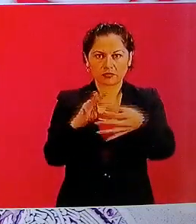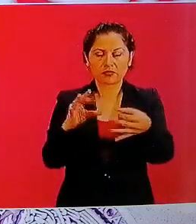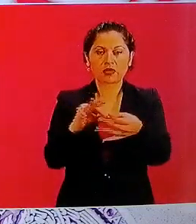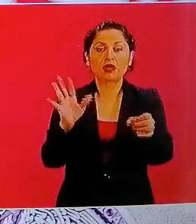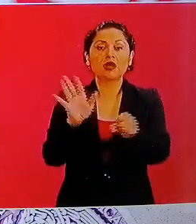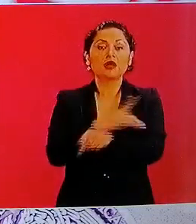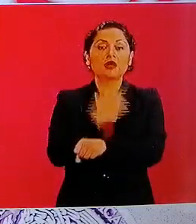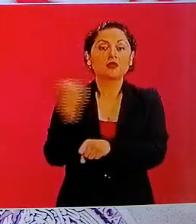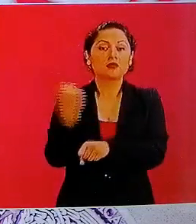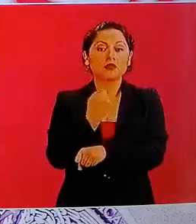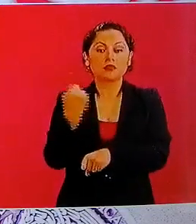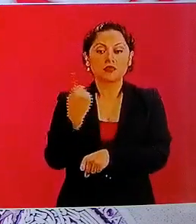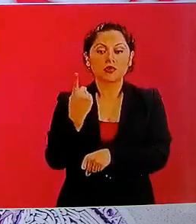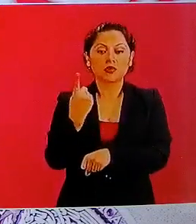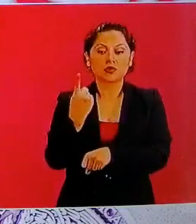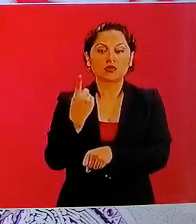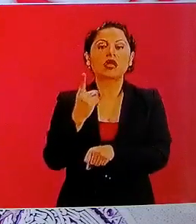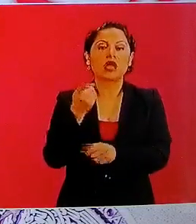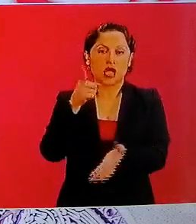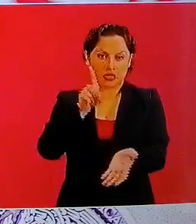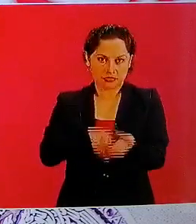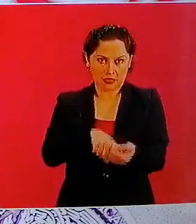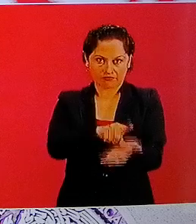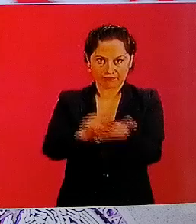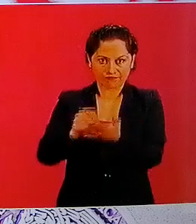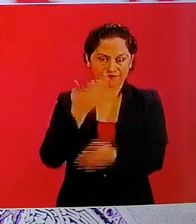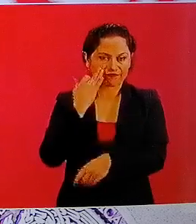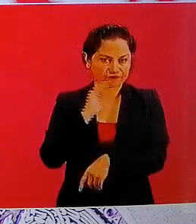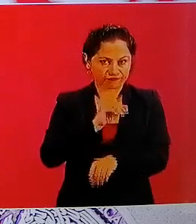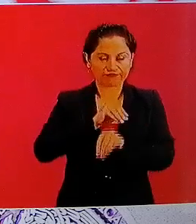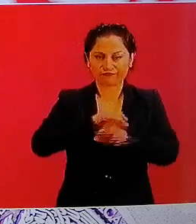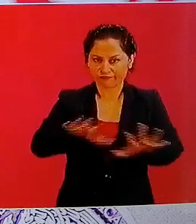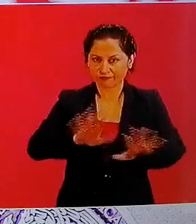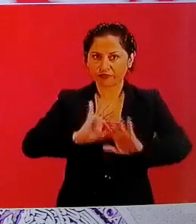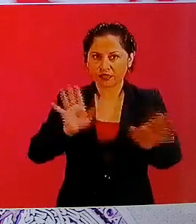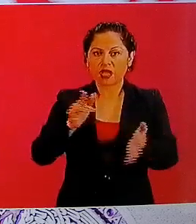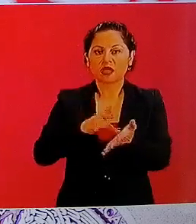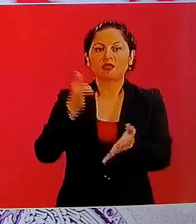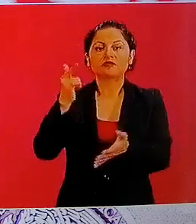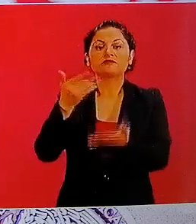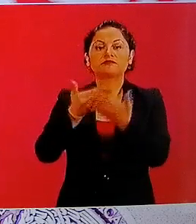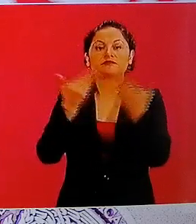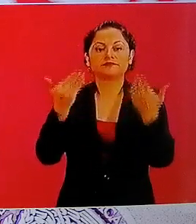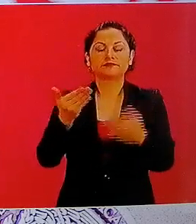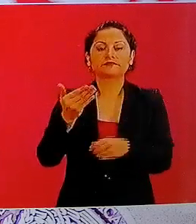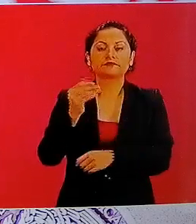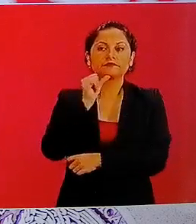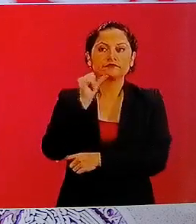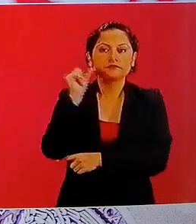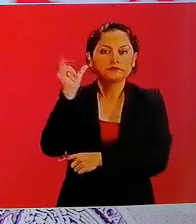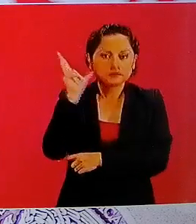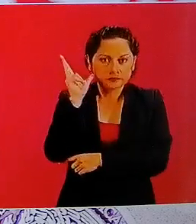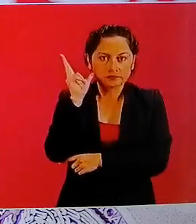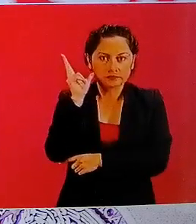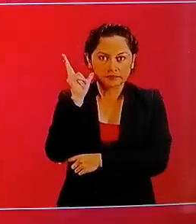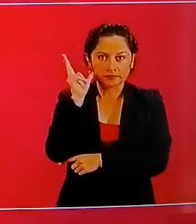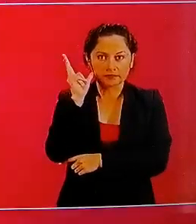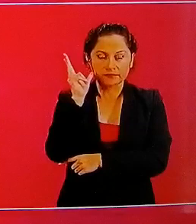ha estado muy activo en redes sociales. El día de antier, no, no ocurrió ayer, el día de antier